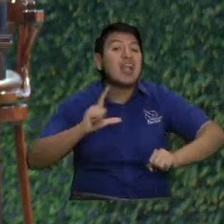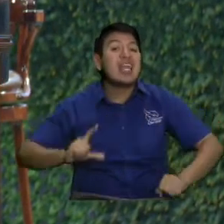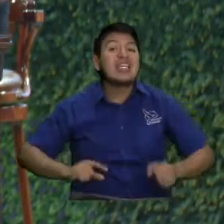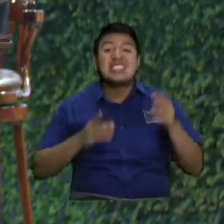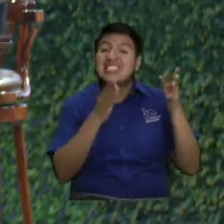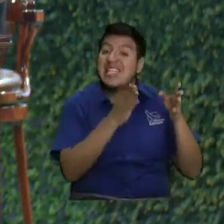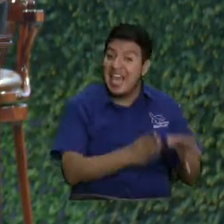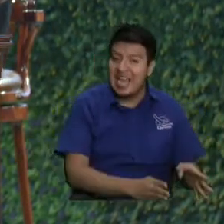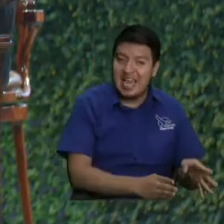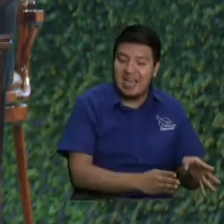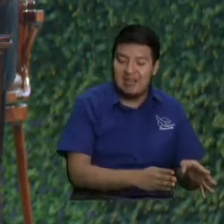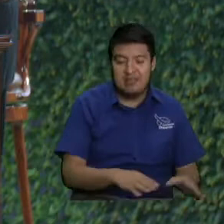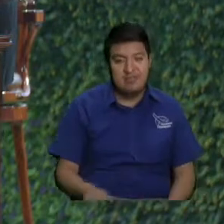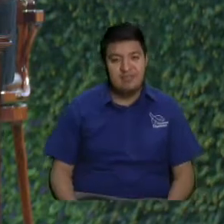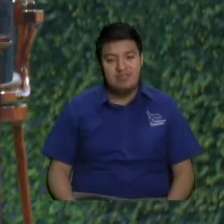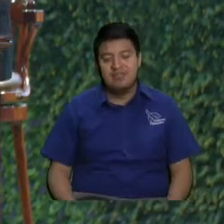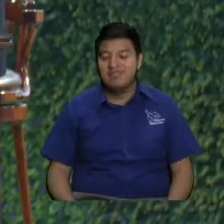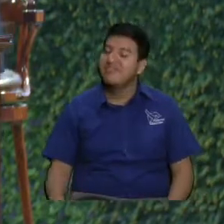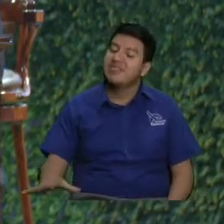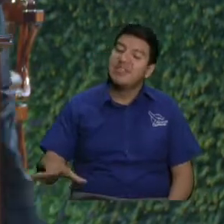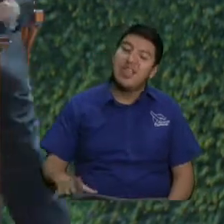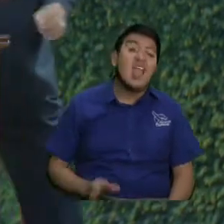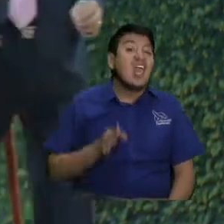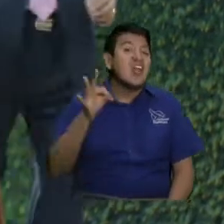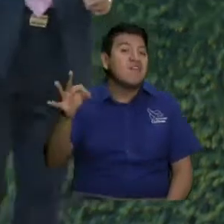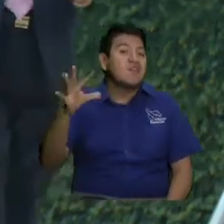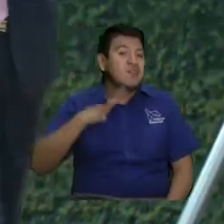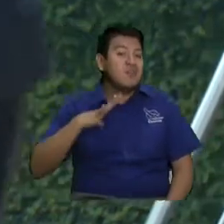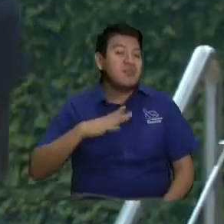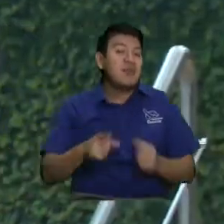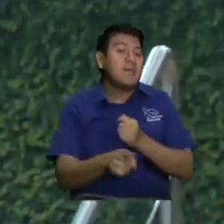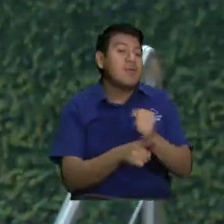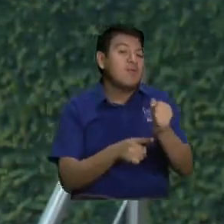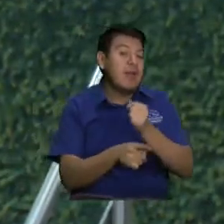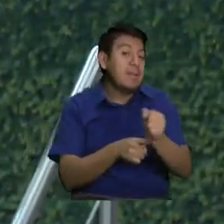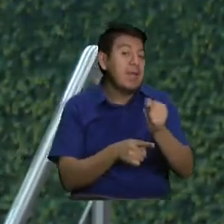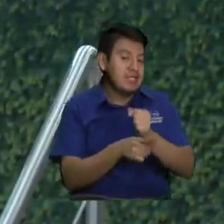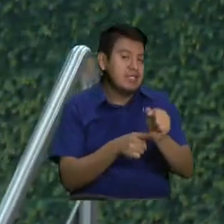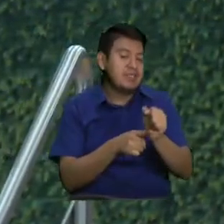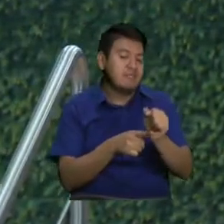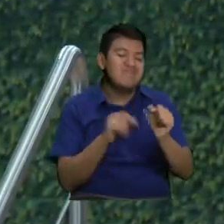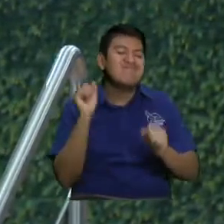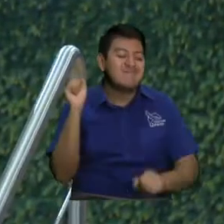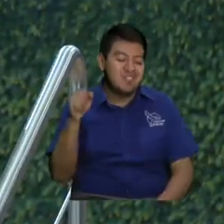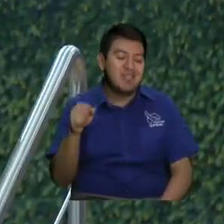Le va a hacer la vida cuadritos. Es más, me voy a ir un poco más lejos.